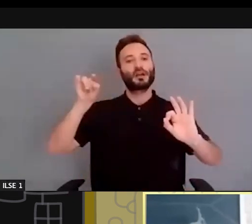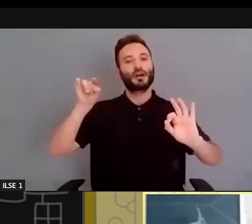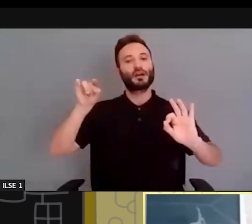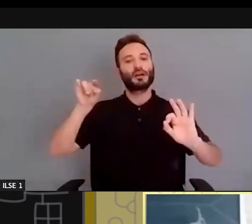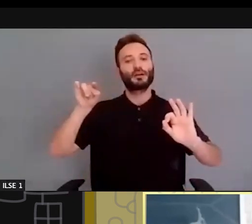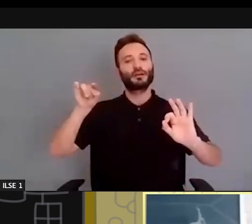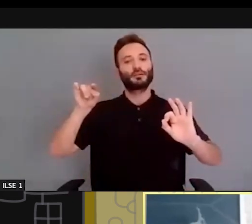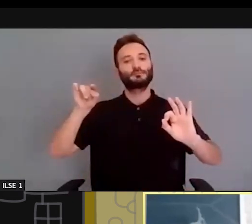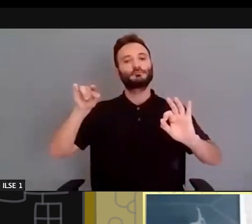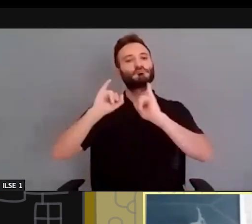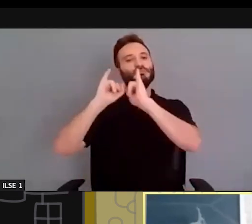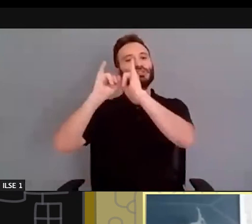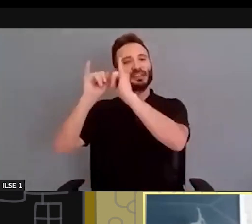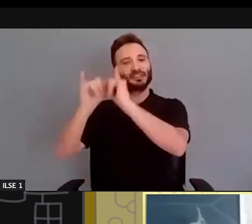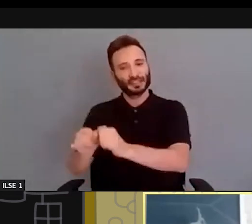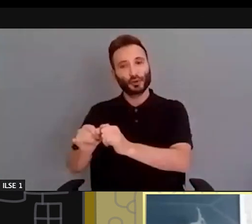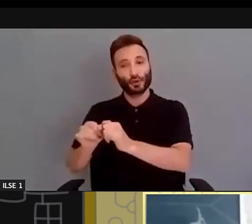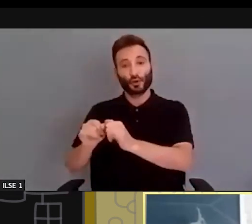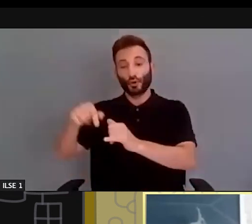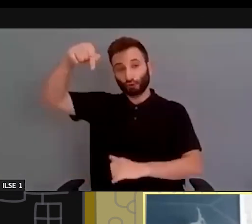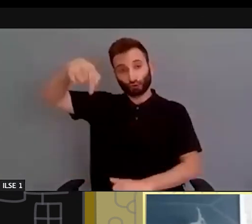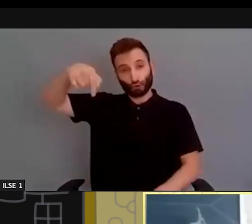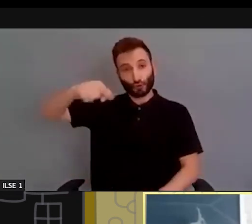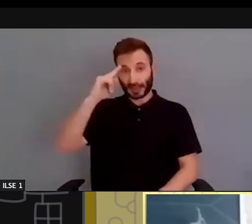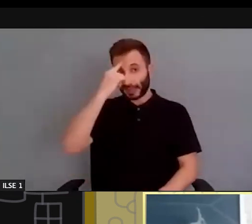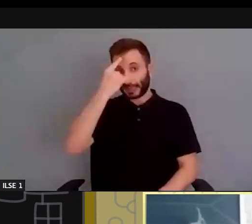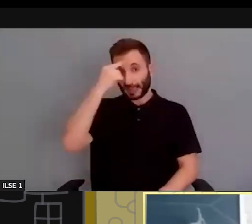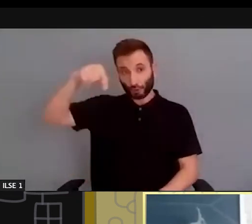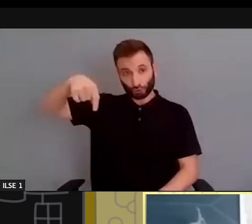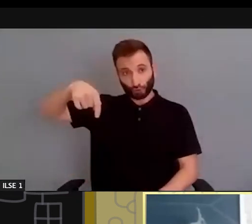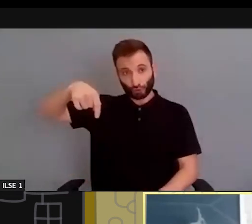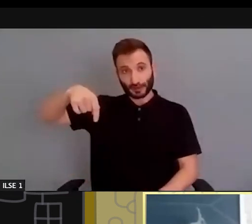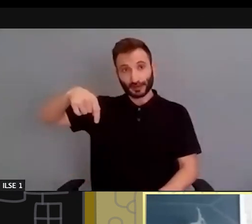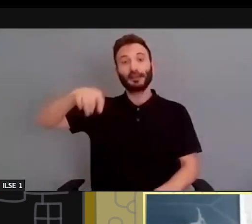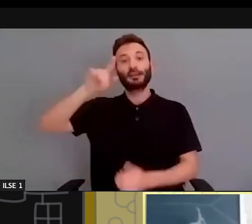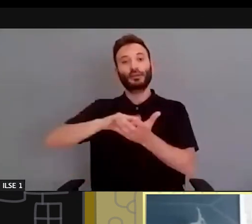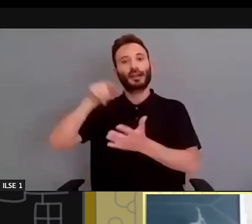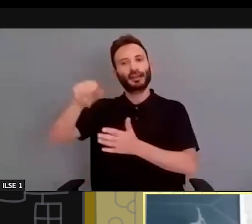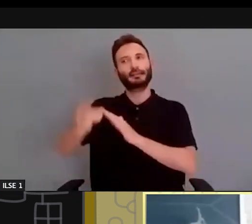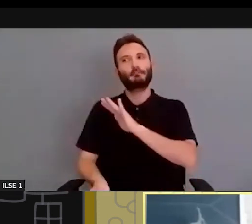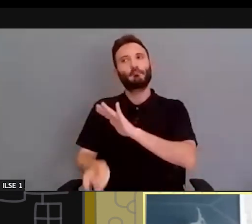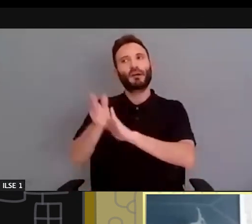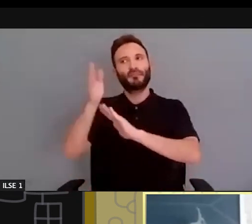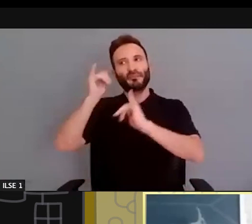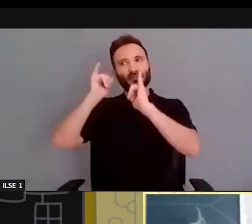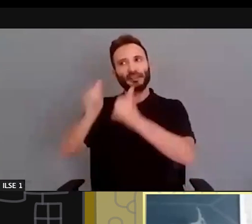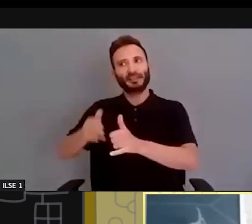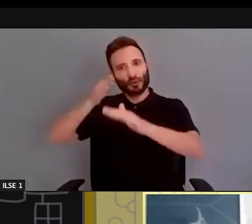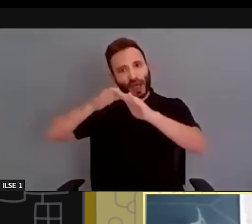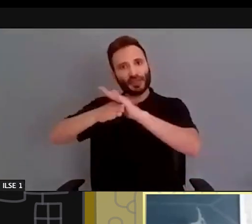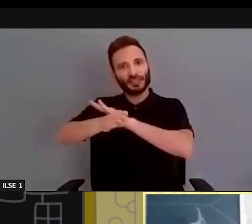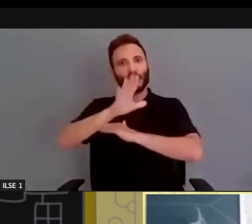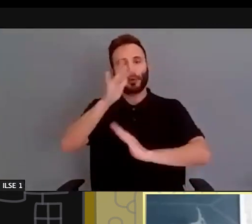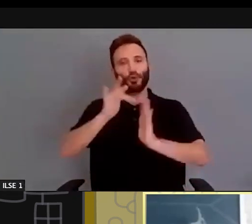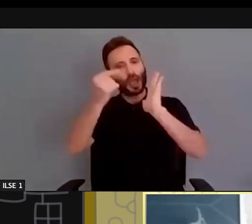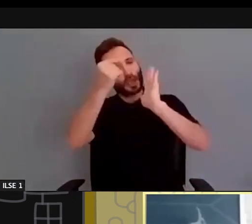es un destino en el sur de la India, como destino emergente accesible, porque han tenido tantos indicadores que